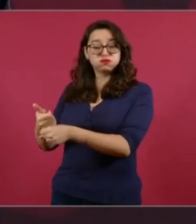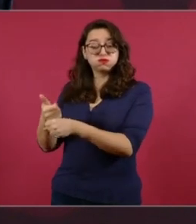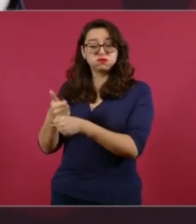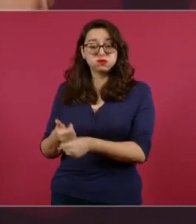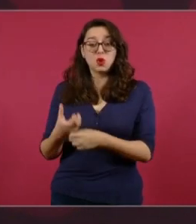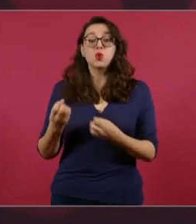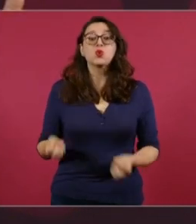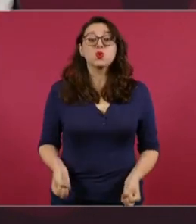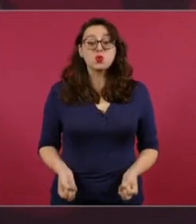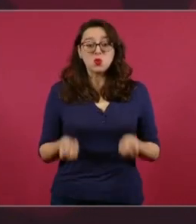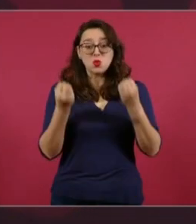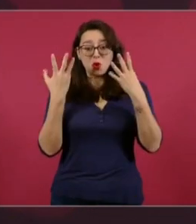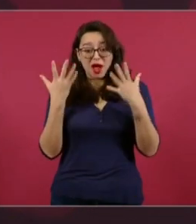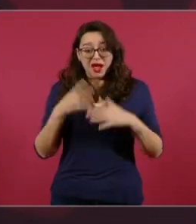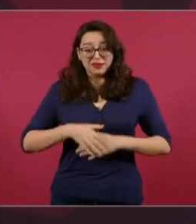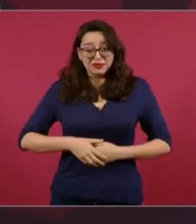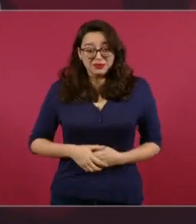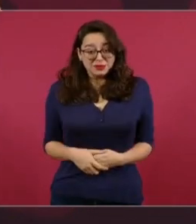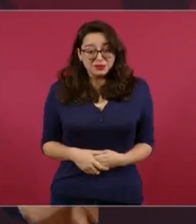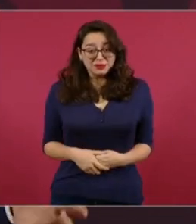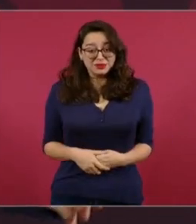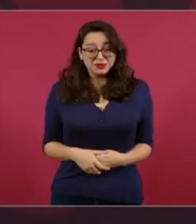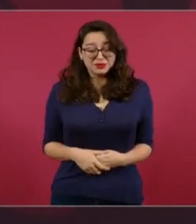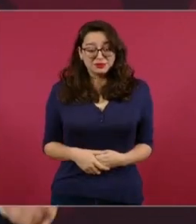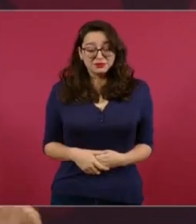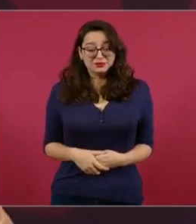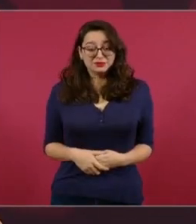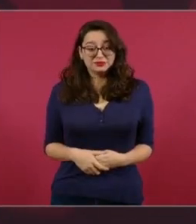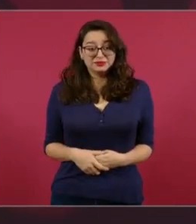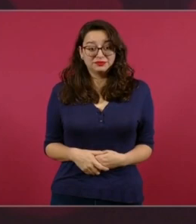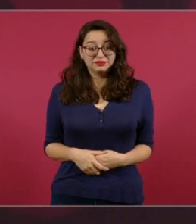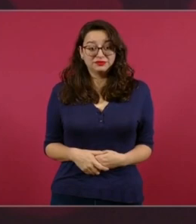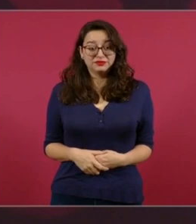en los 36 años solo